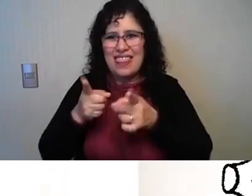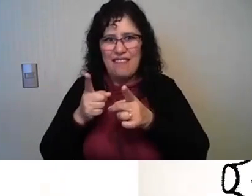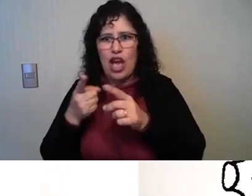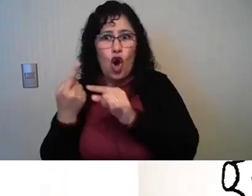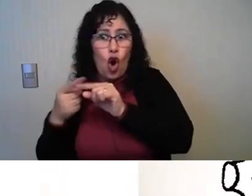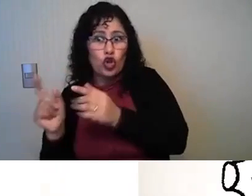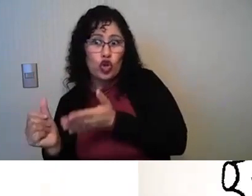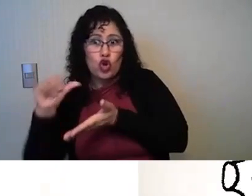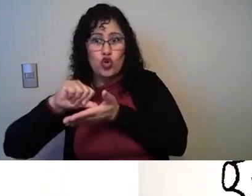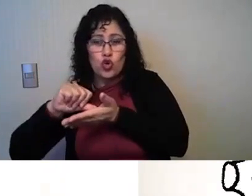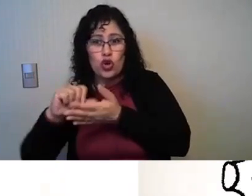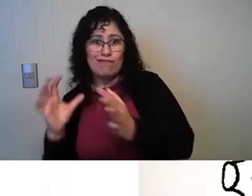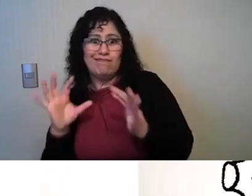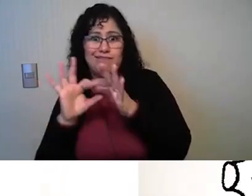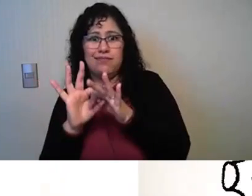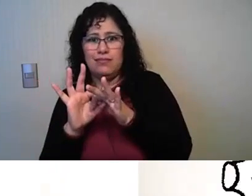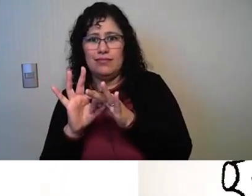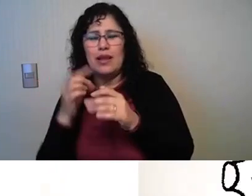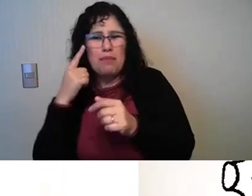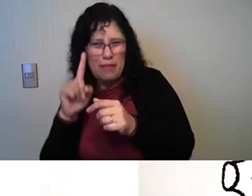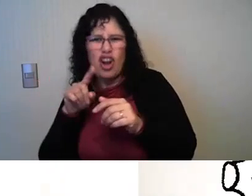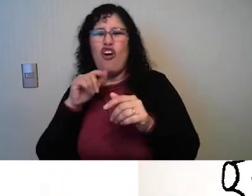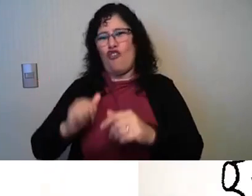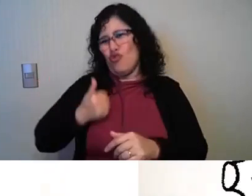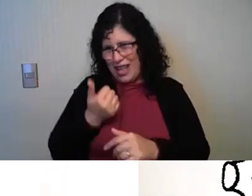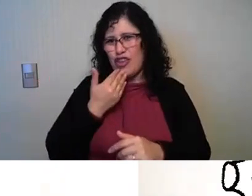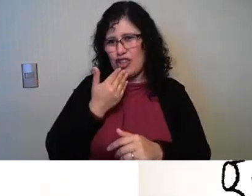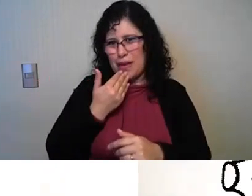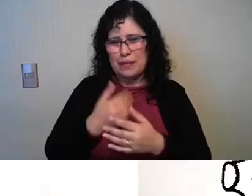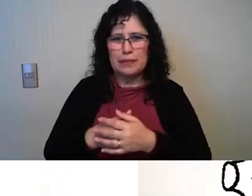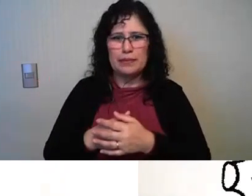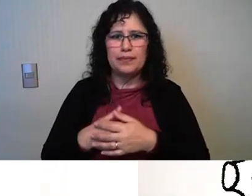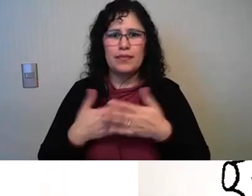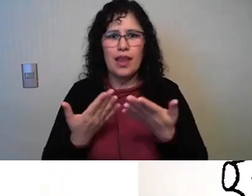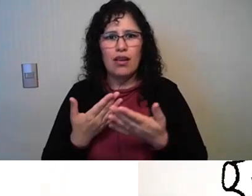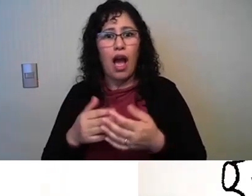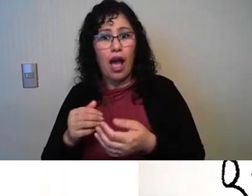carácter voluntario en el sistema. Núcleo del nervio troclear,